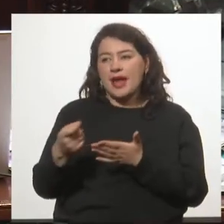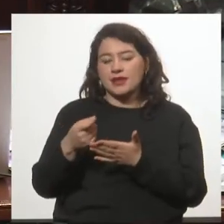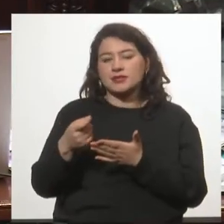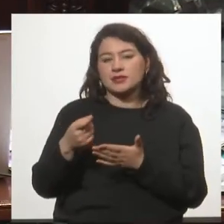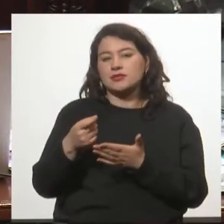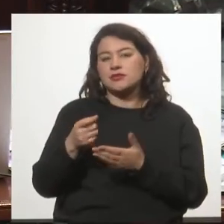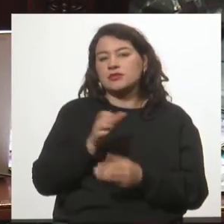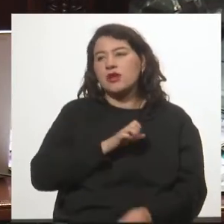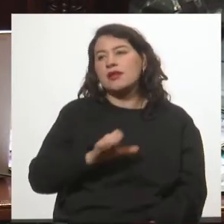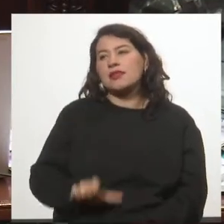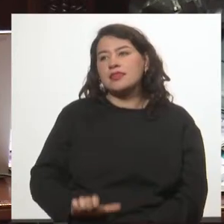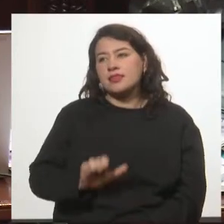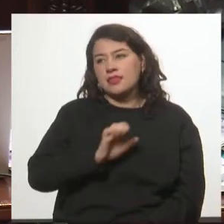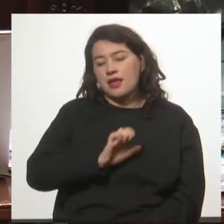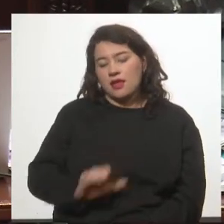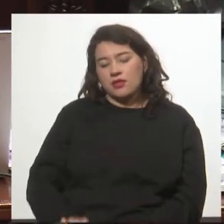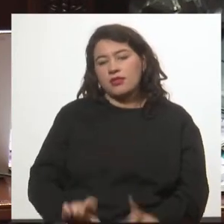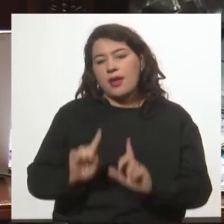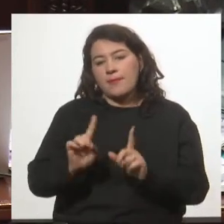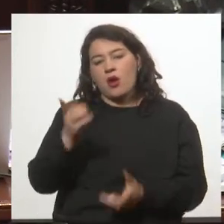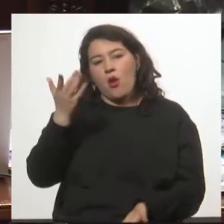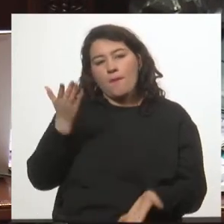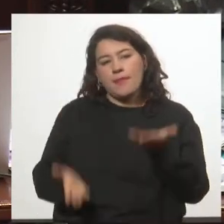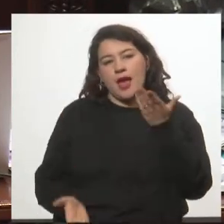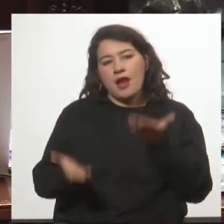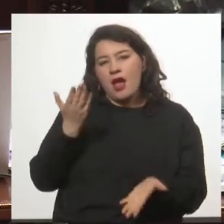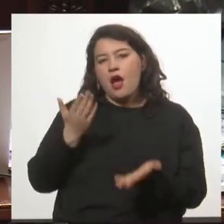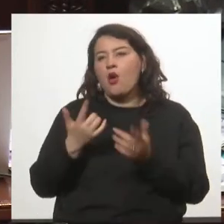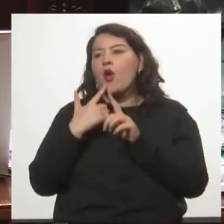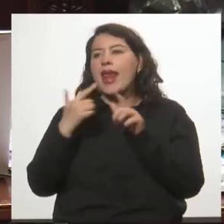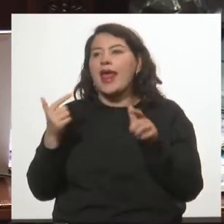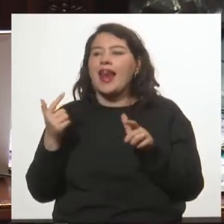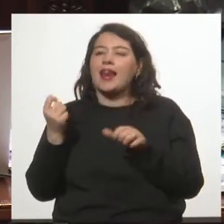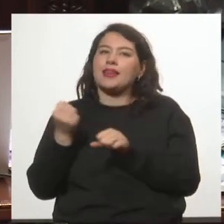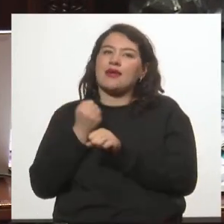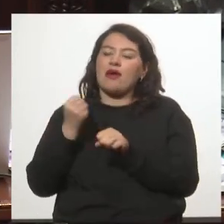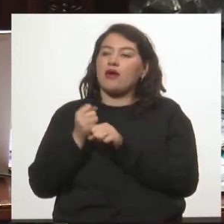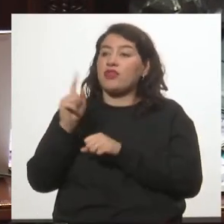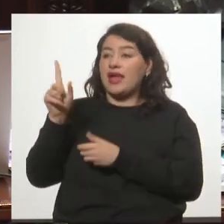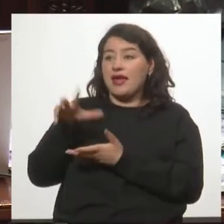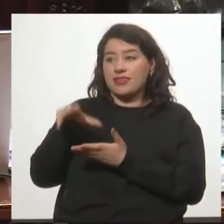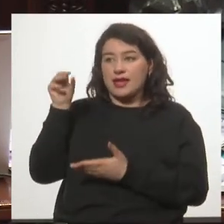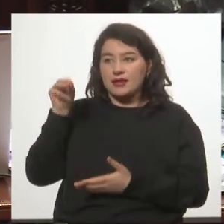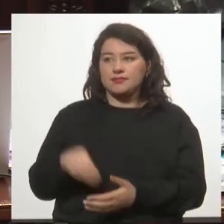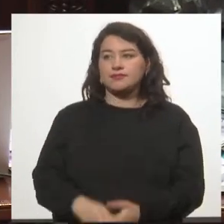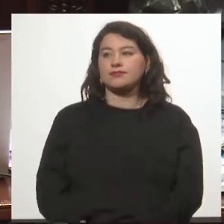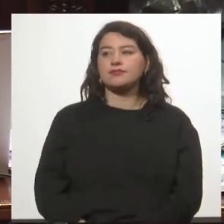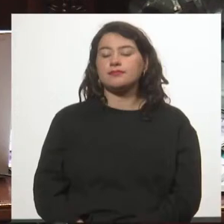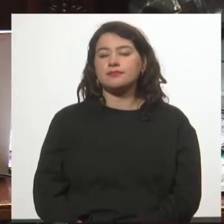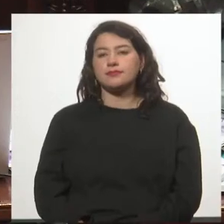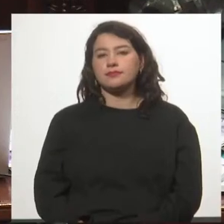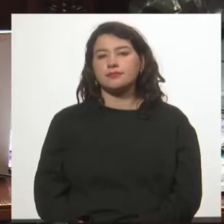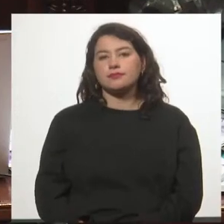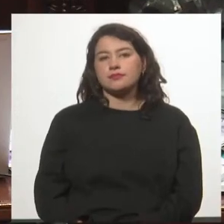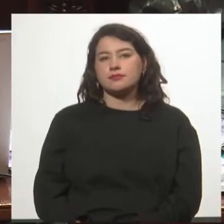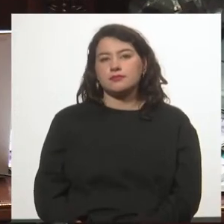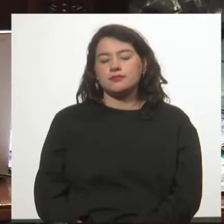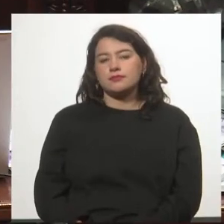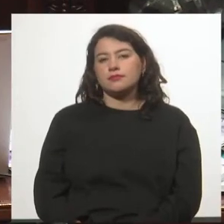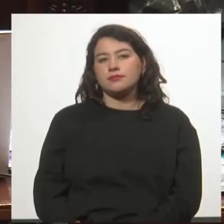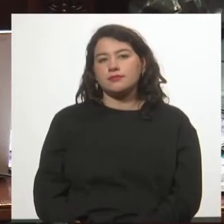estatales y las compara con el accionar de antel y voy a la lectura